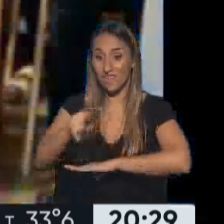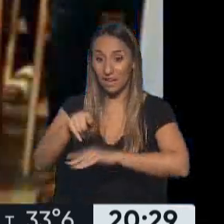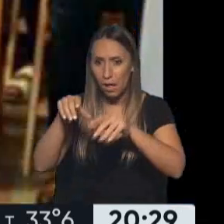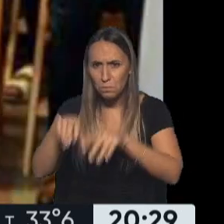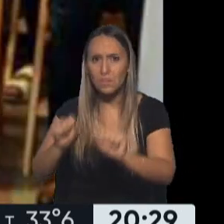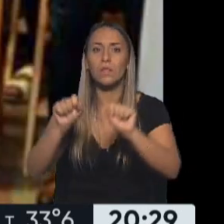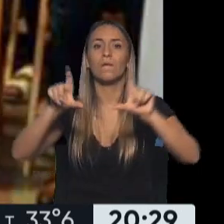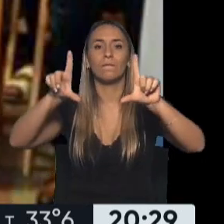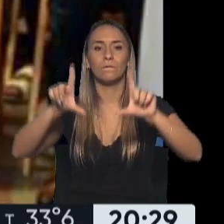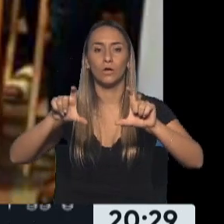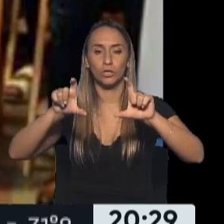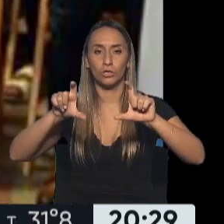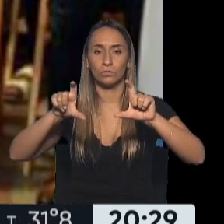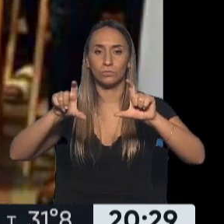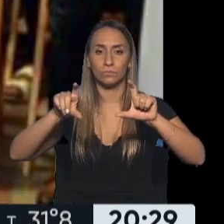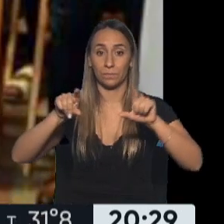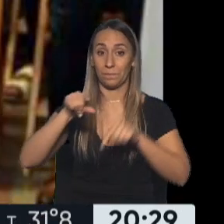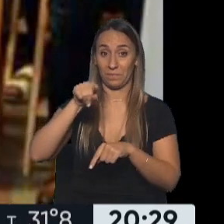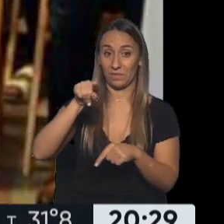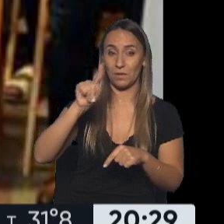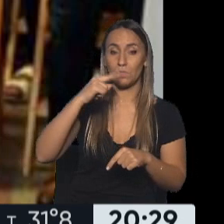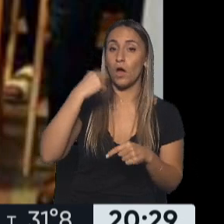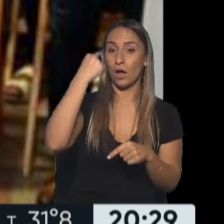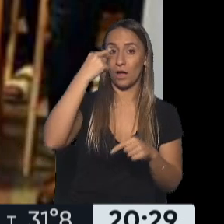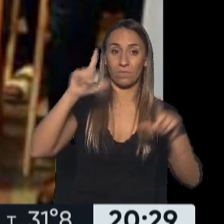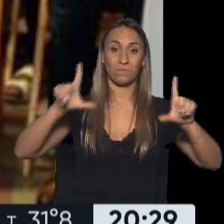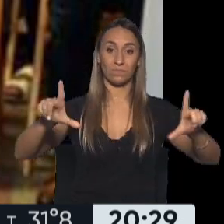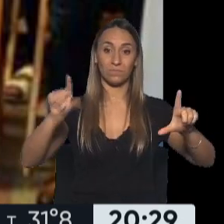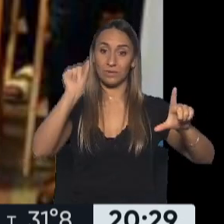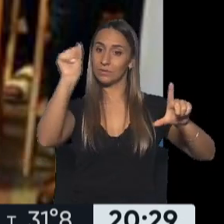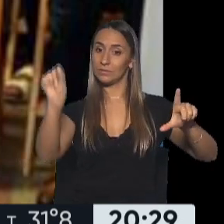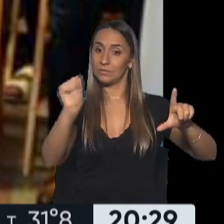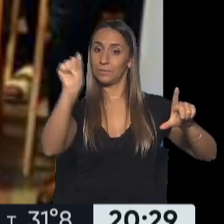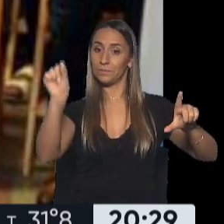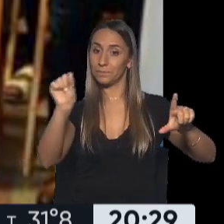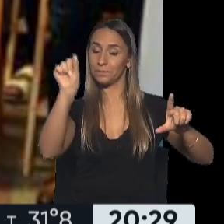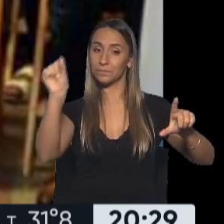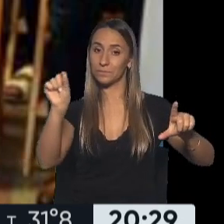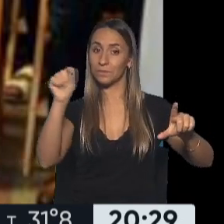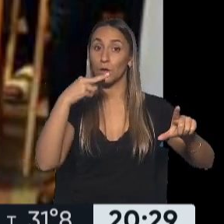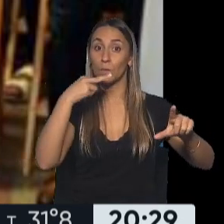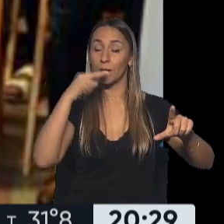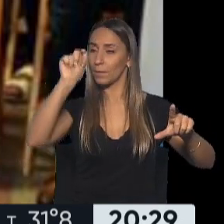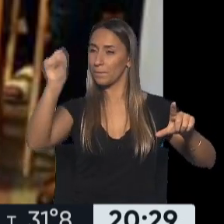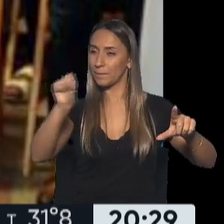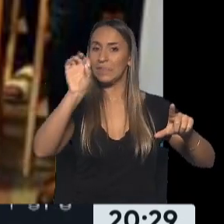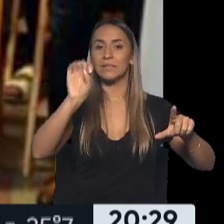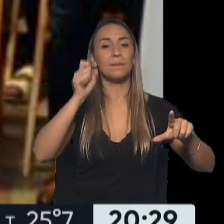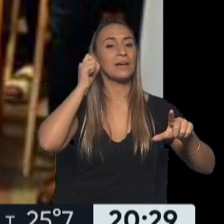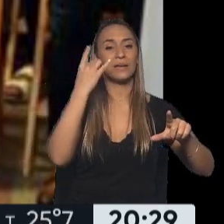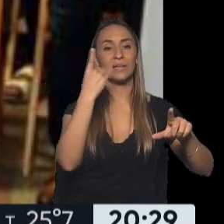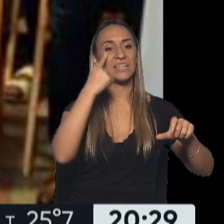A ver. Ese que aparece ahí atrás, rodeado con un círculo, se llama Guillermo